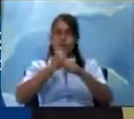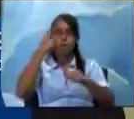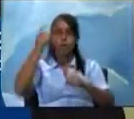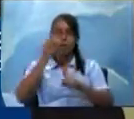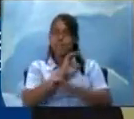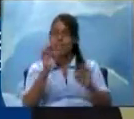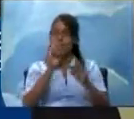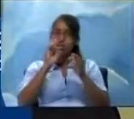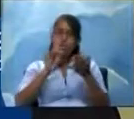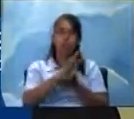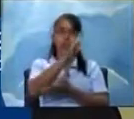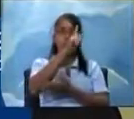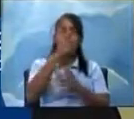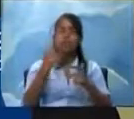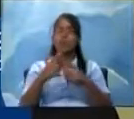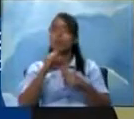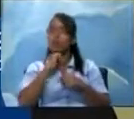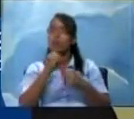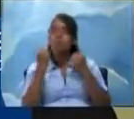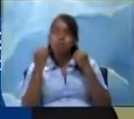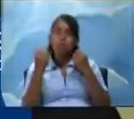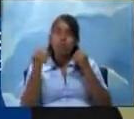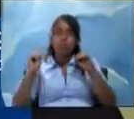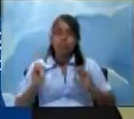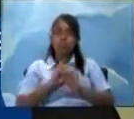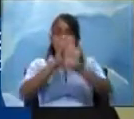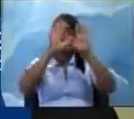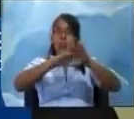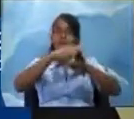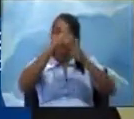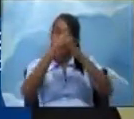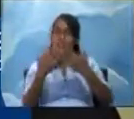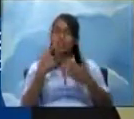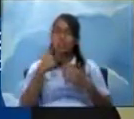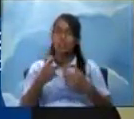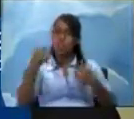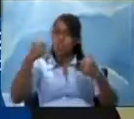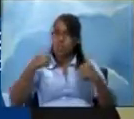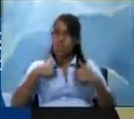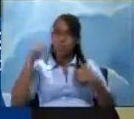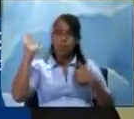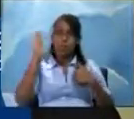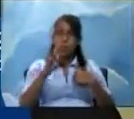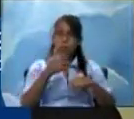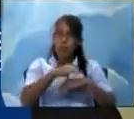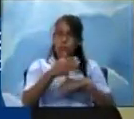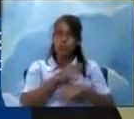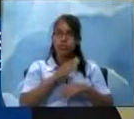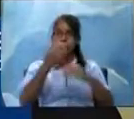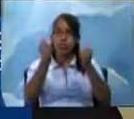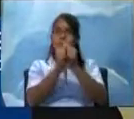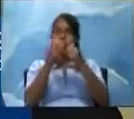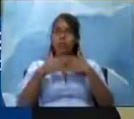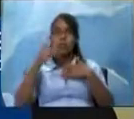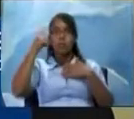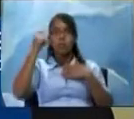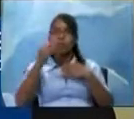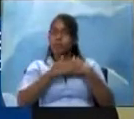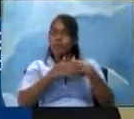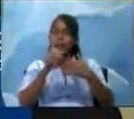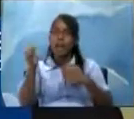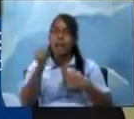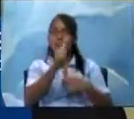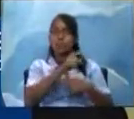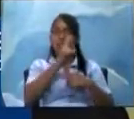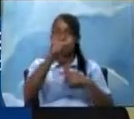que nadie se gloríe. Pero es muy maravilloso porque la Biblia dice que aquí yo vengo pronto y mi galardón conmigo para